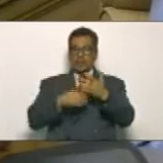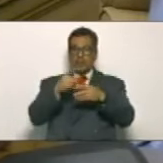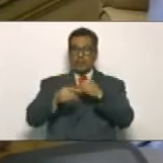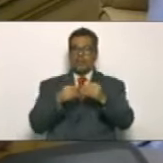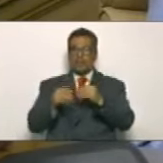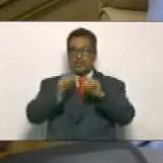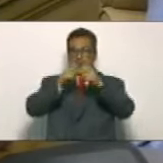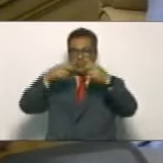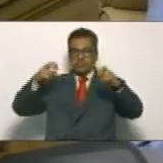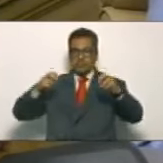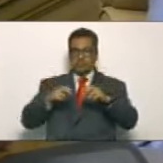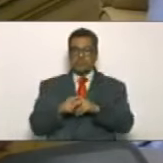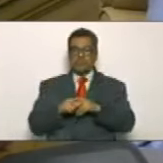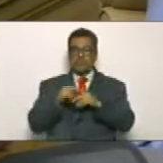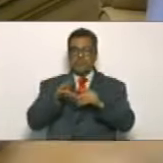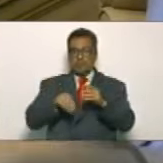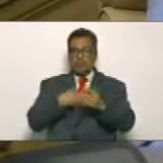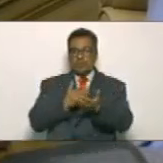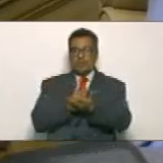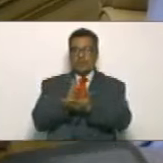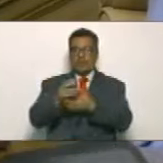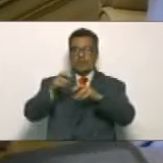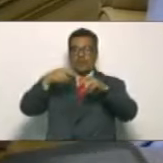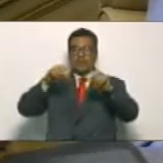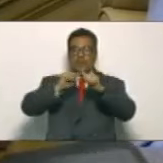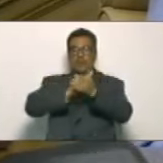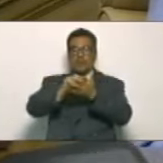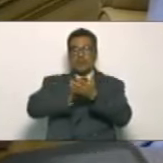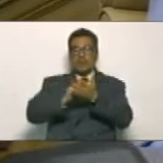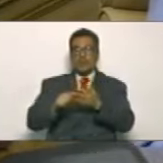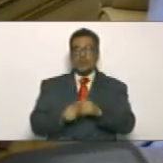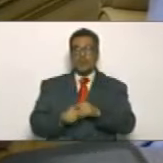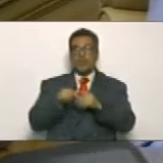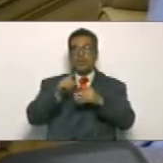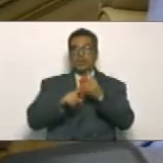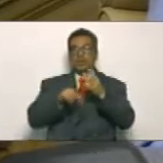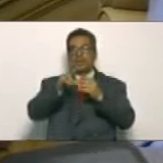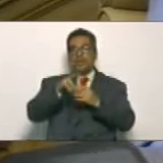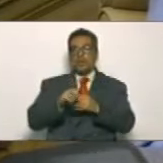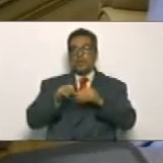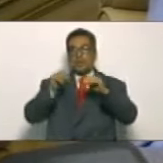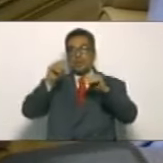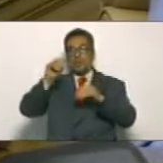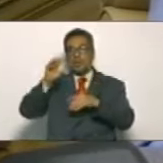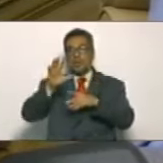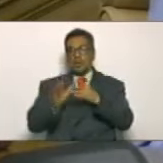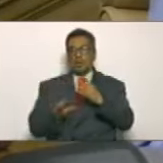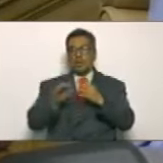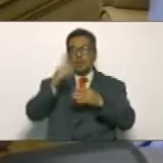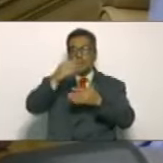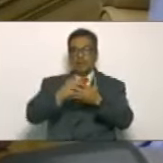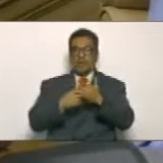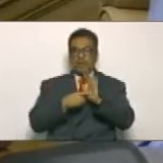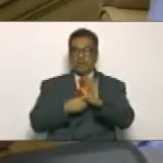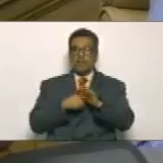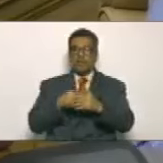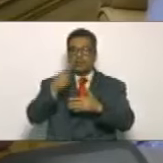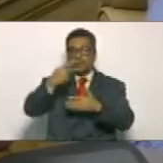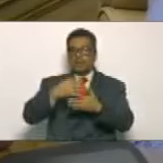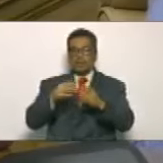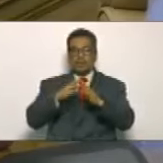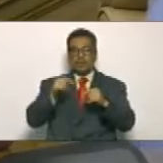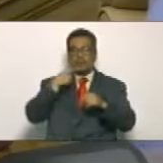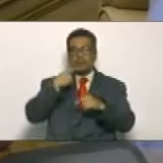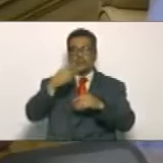correspondientes epígrafes, para dar continuidad a los siguientes artículos en el 185º del precitado informe. Es